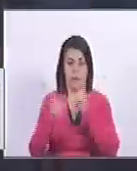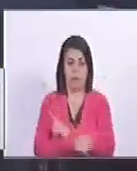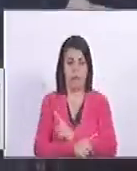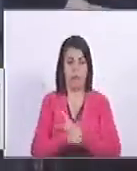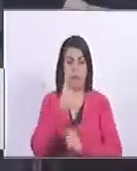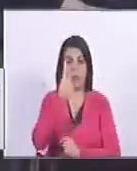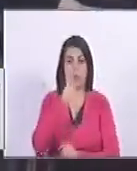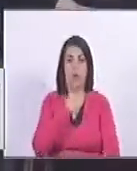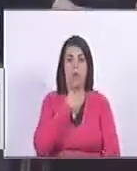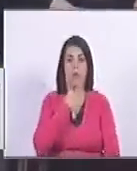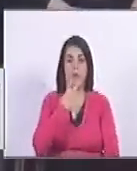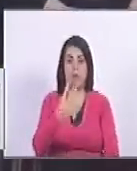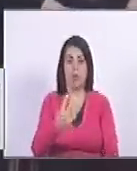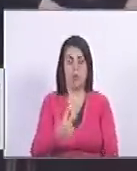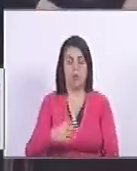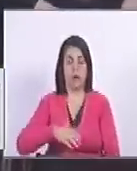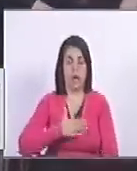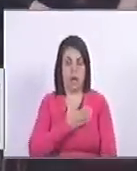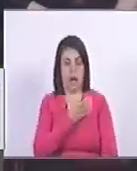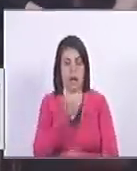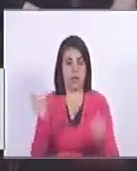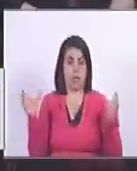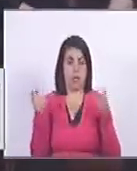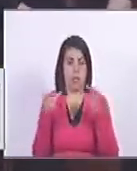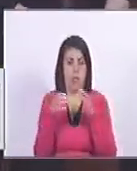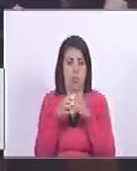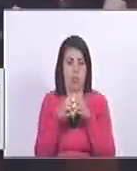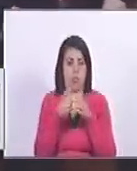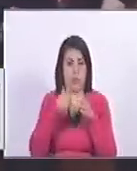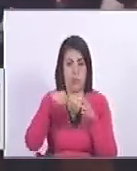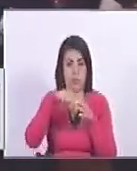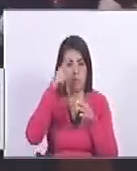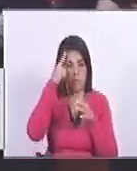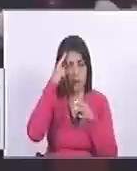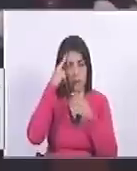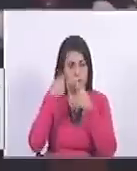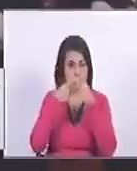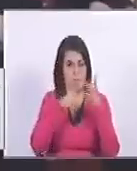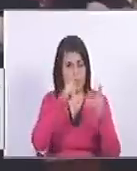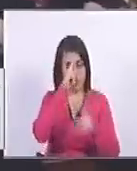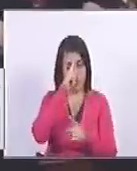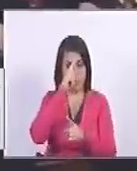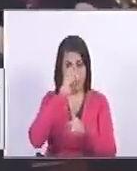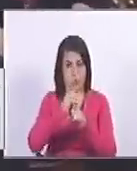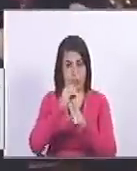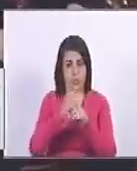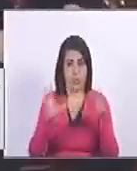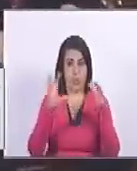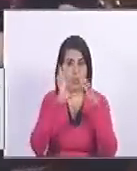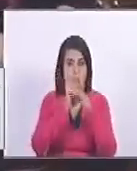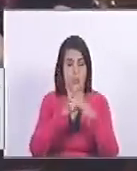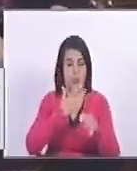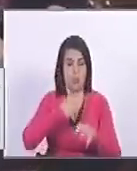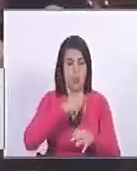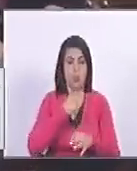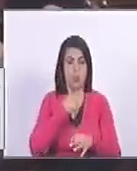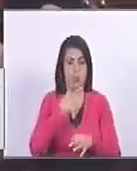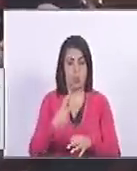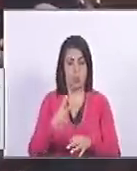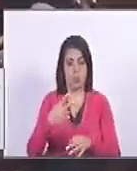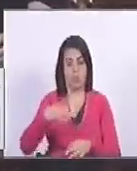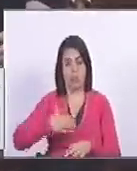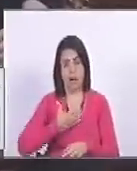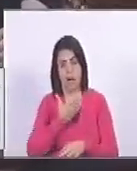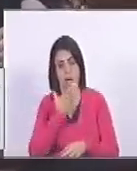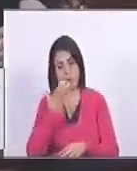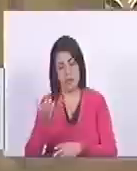en una sola voz. El canto coral reconoce los distintos propósitos para unir nuestras voces, ya sea